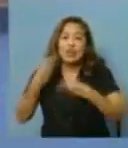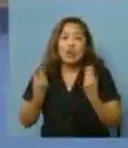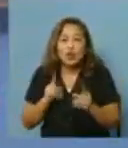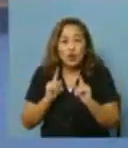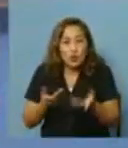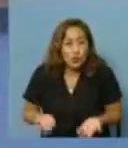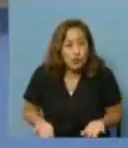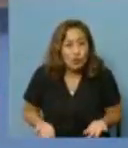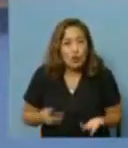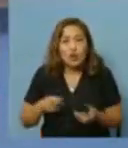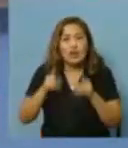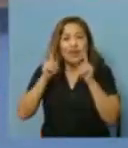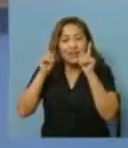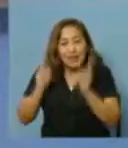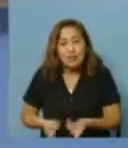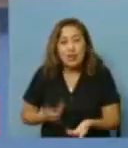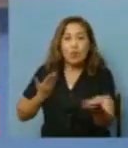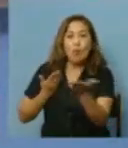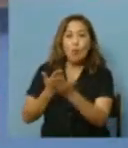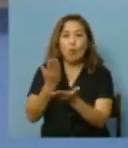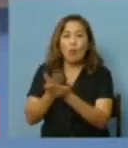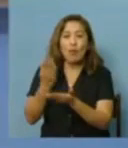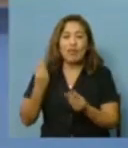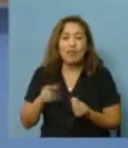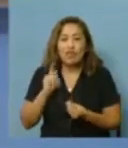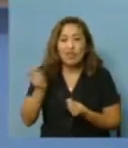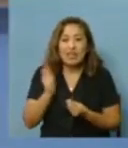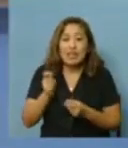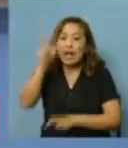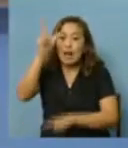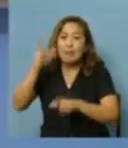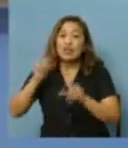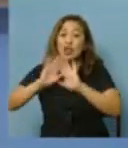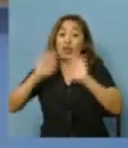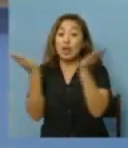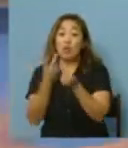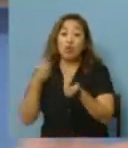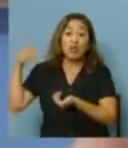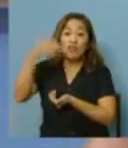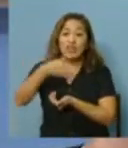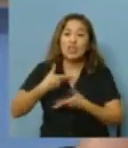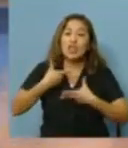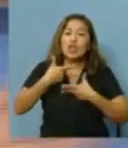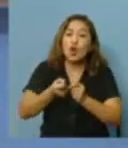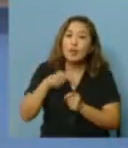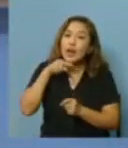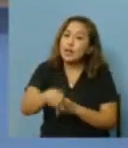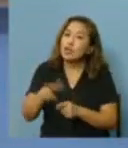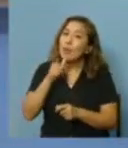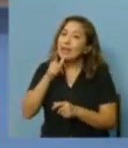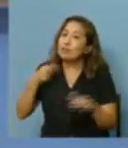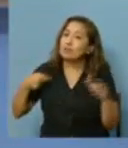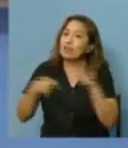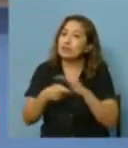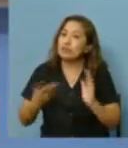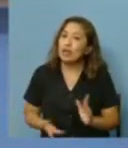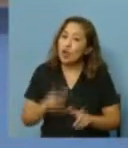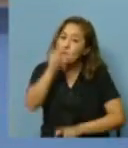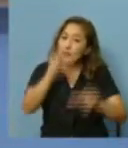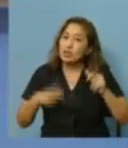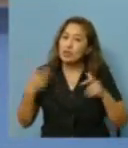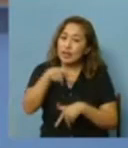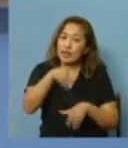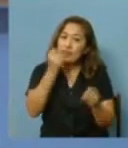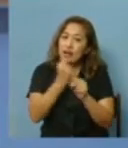también el hecho de que haya una demanda de los compradores internacionales entendemos que es un crimen lo que hoy está pasando el productor tabacalero